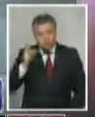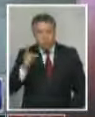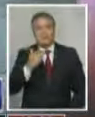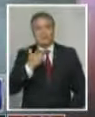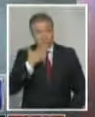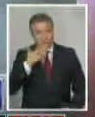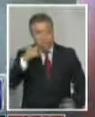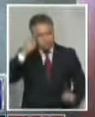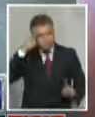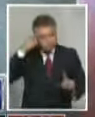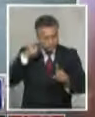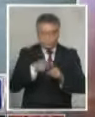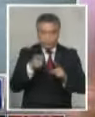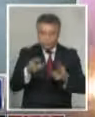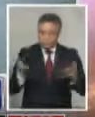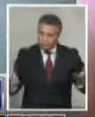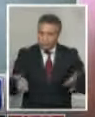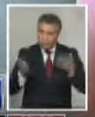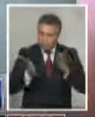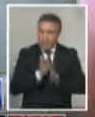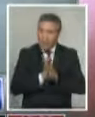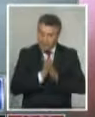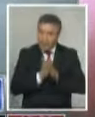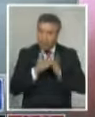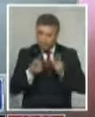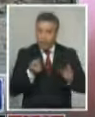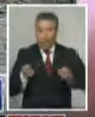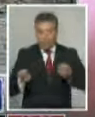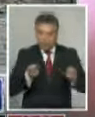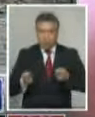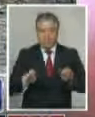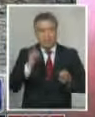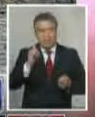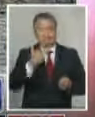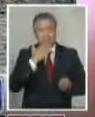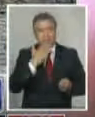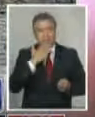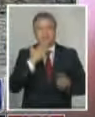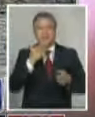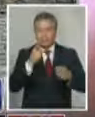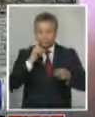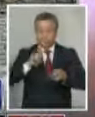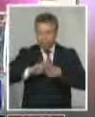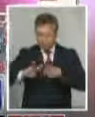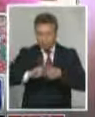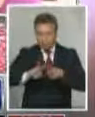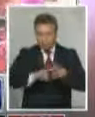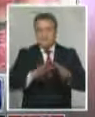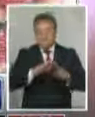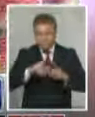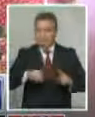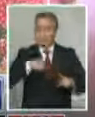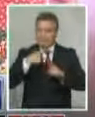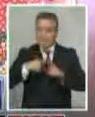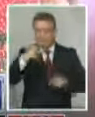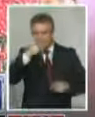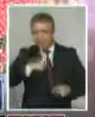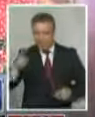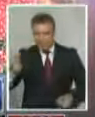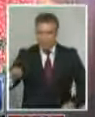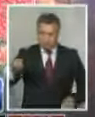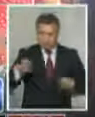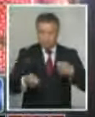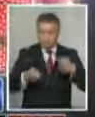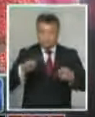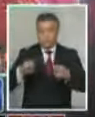objetivo dinamizar nuestra economía en el corto plazo, pero también generar fuentes para la materialización de más inversión privada. ¿Por qué? Porque la